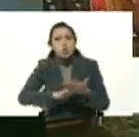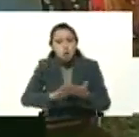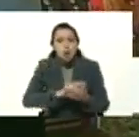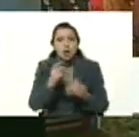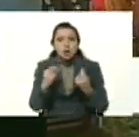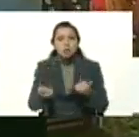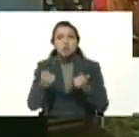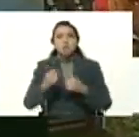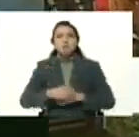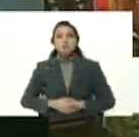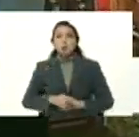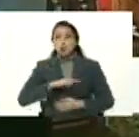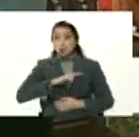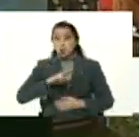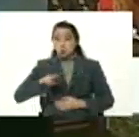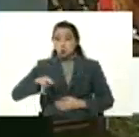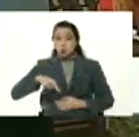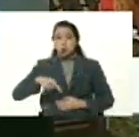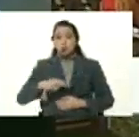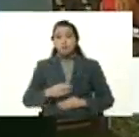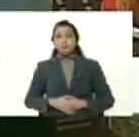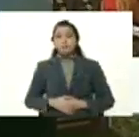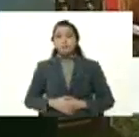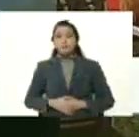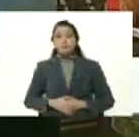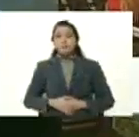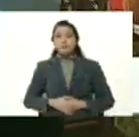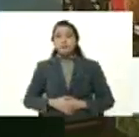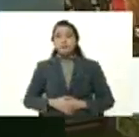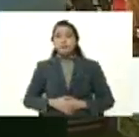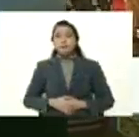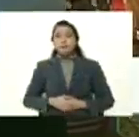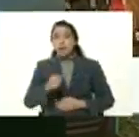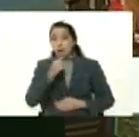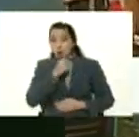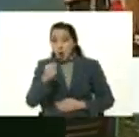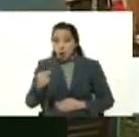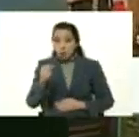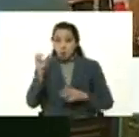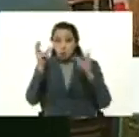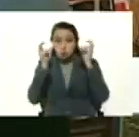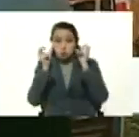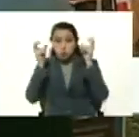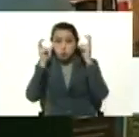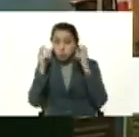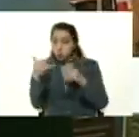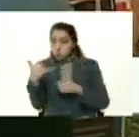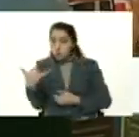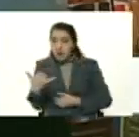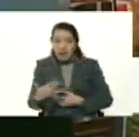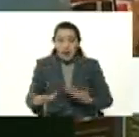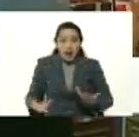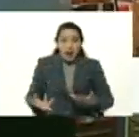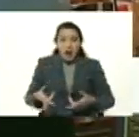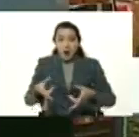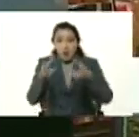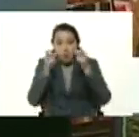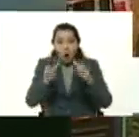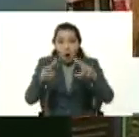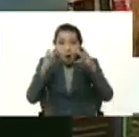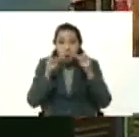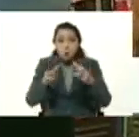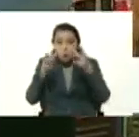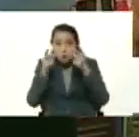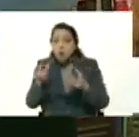nosotros tenemos que tener abiertos los micrófonos, los teléfonos y los oídos para escuchar, escuchar